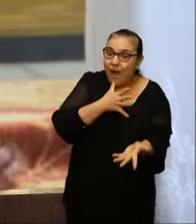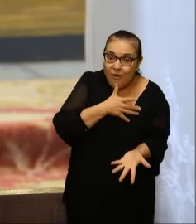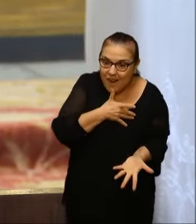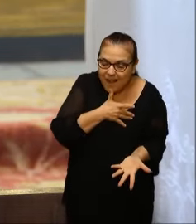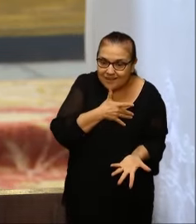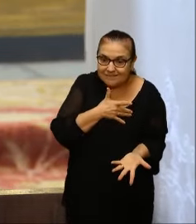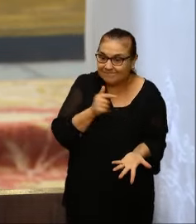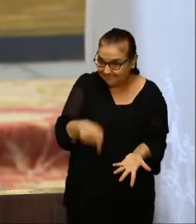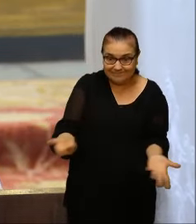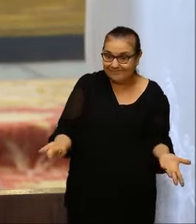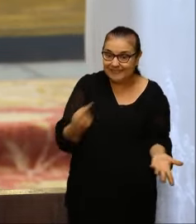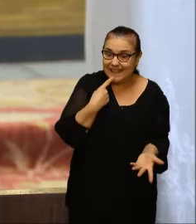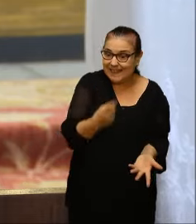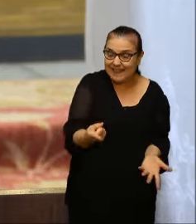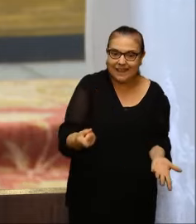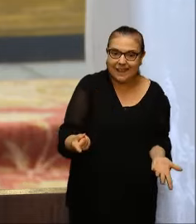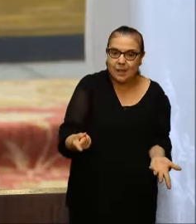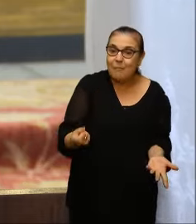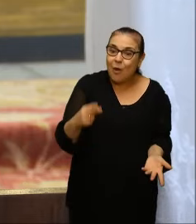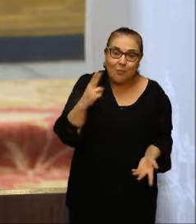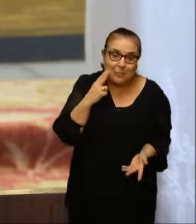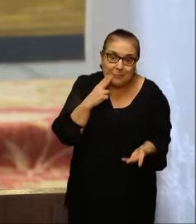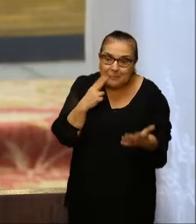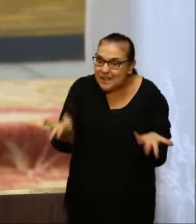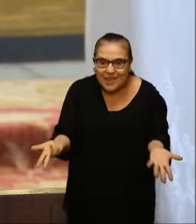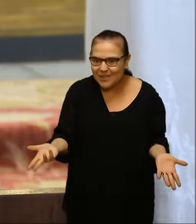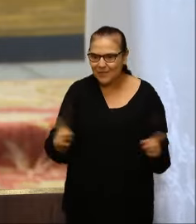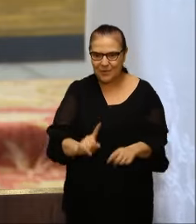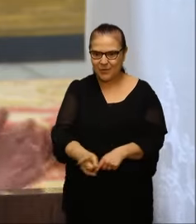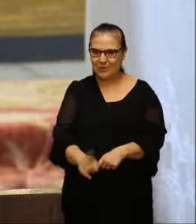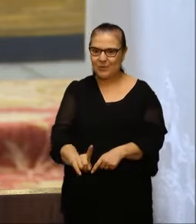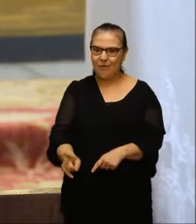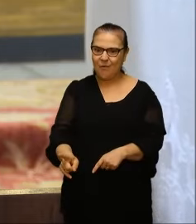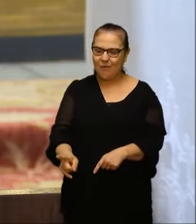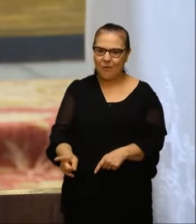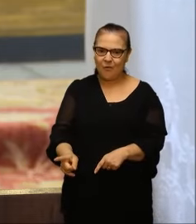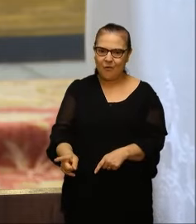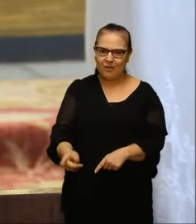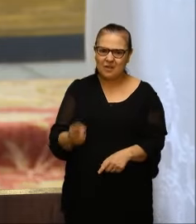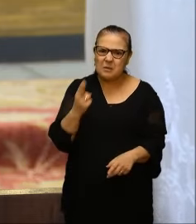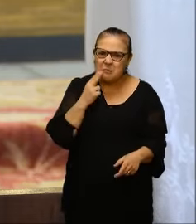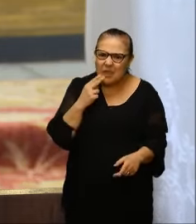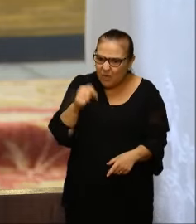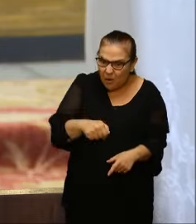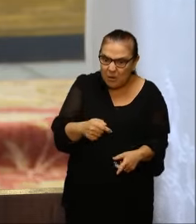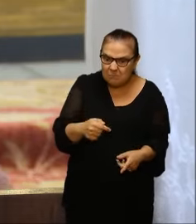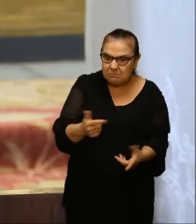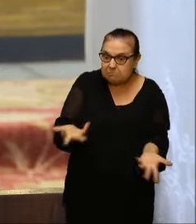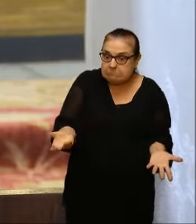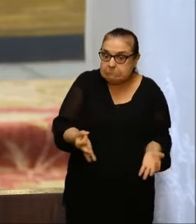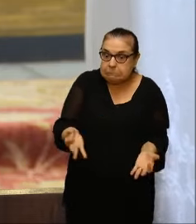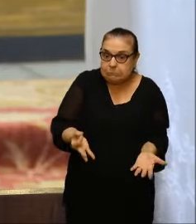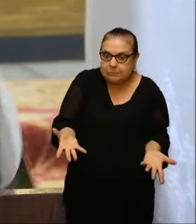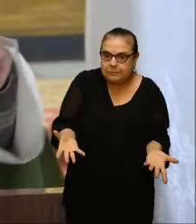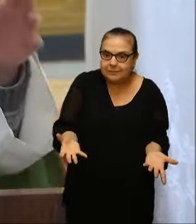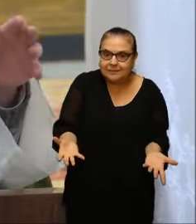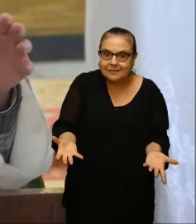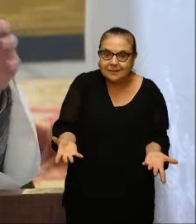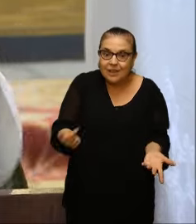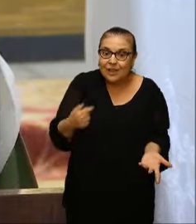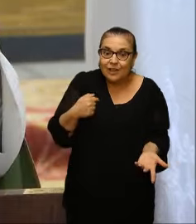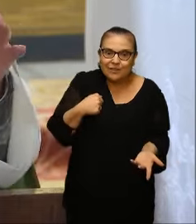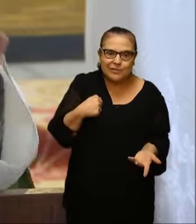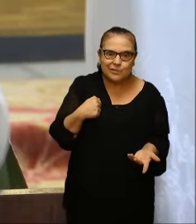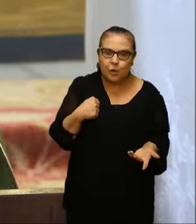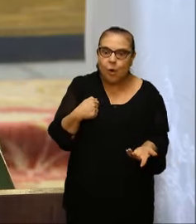todo esto es lo que Dios te dice, pero siempre no tengas miedo. ¿A qué podemos tener miedo hoy? Y sin embargo, empezando por mí el primero, cuando